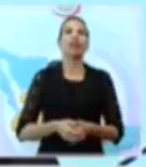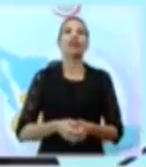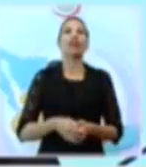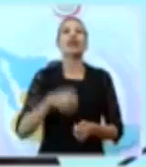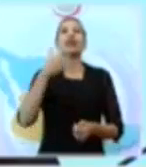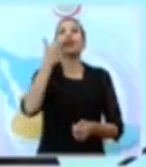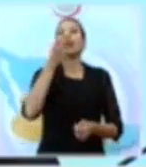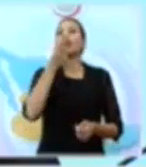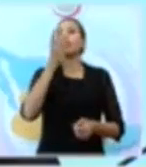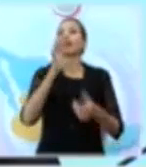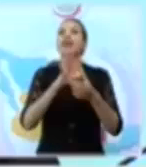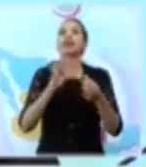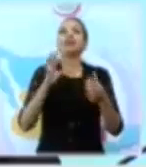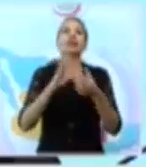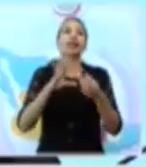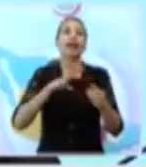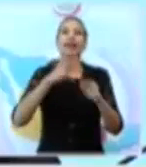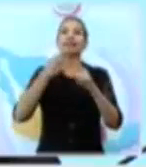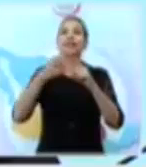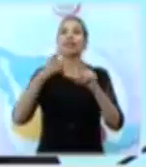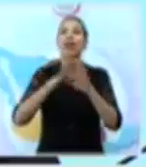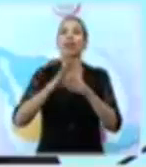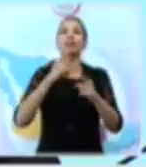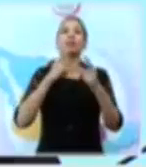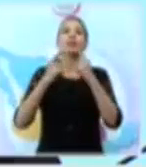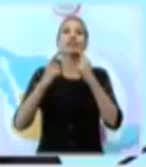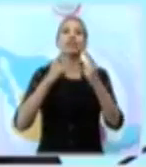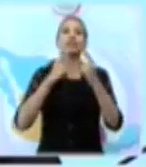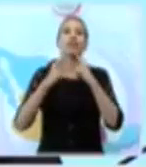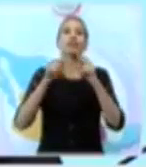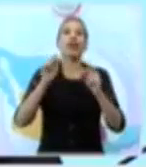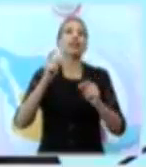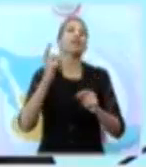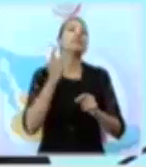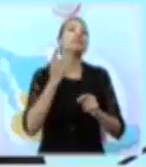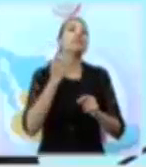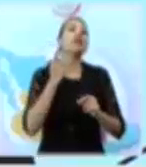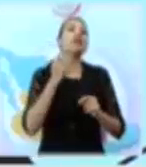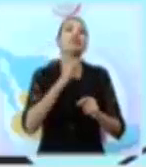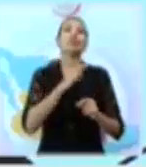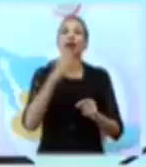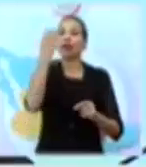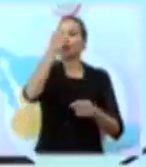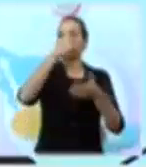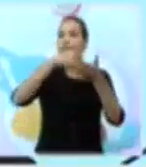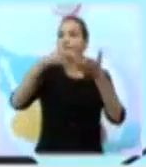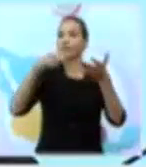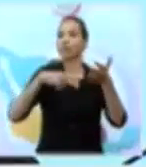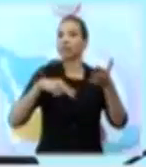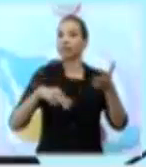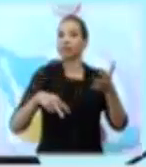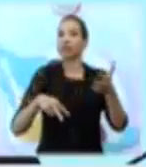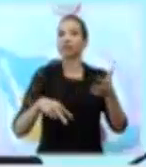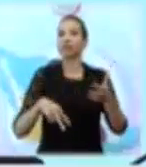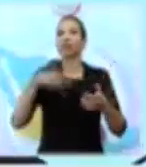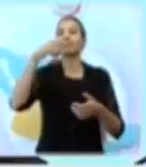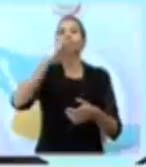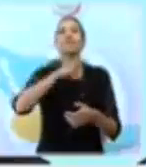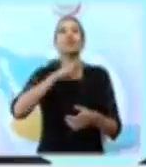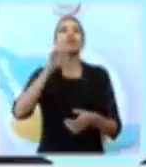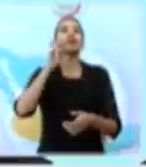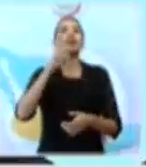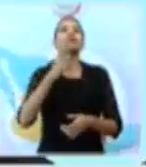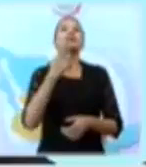Queremos dejar esto como una práctica parlamentaria que pueda analizarse para ver